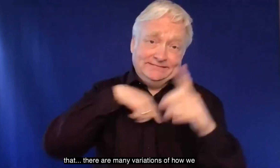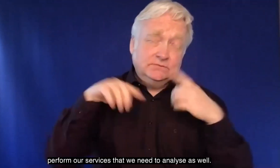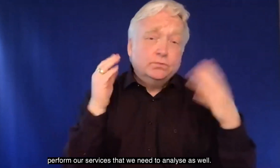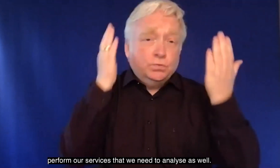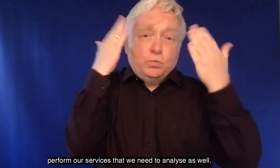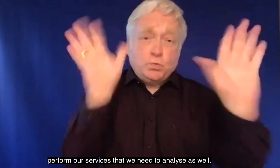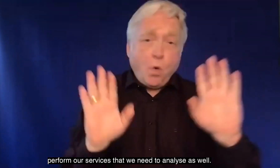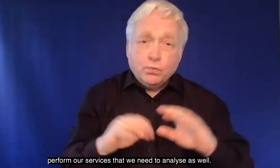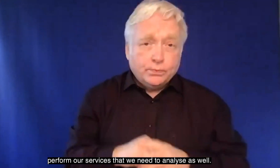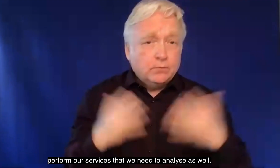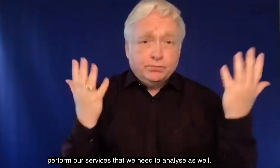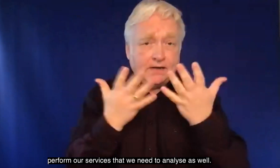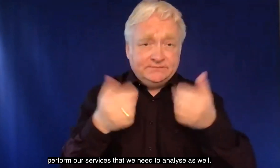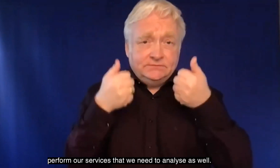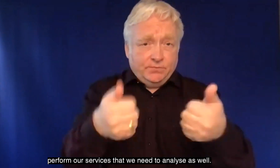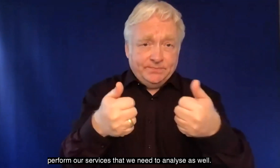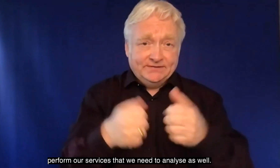de conferencia a alto nivel.